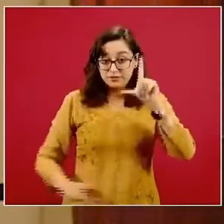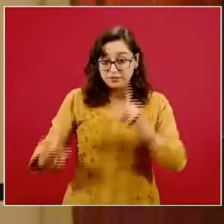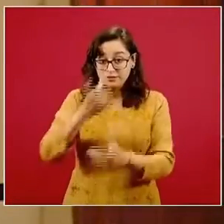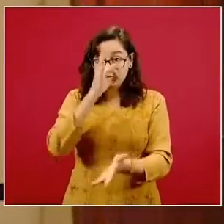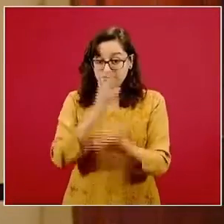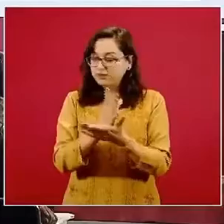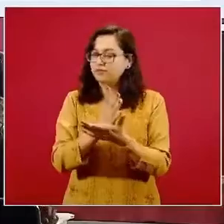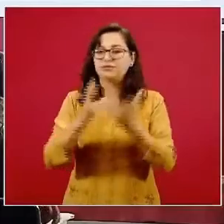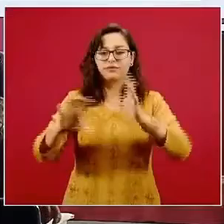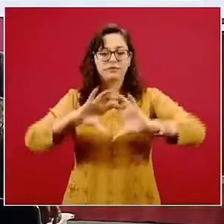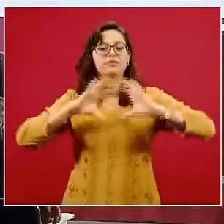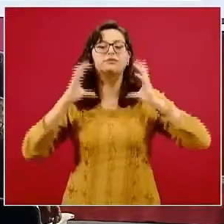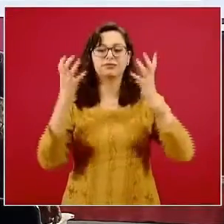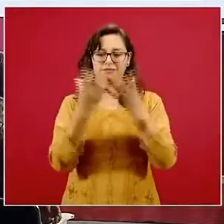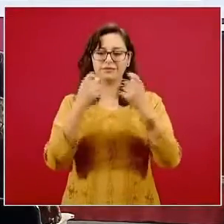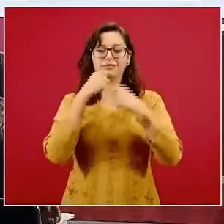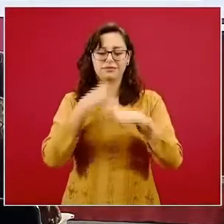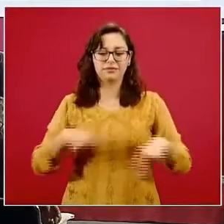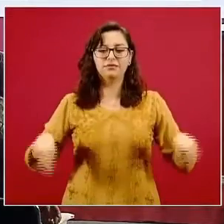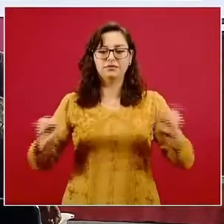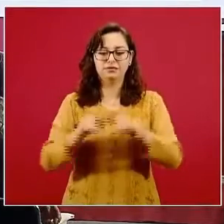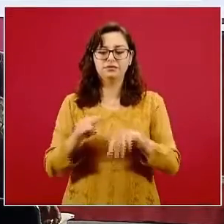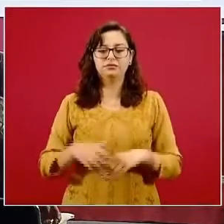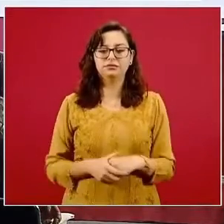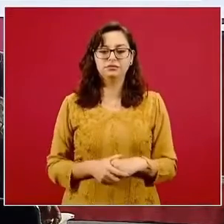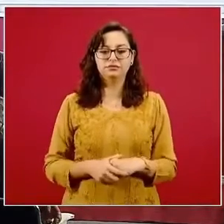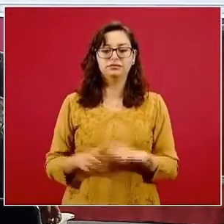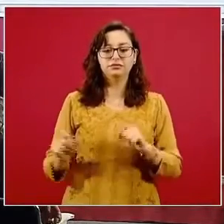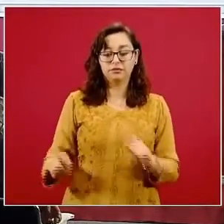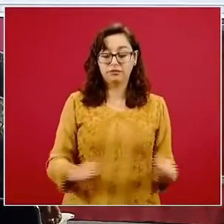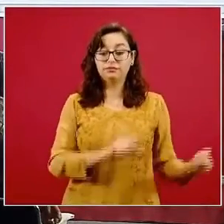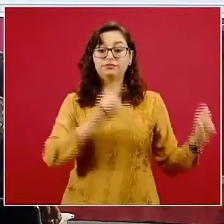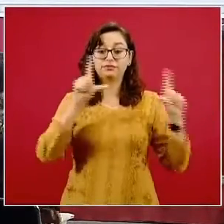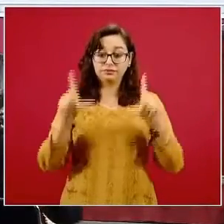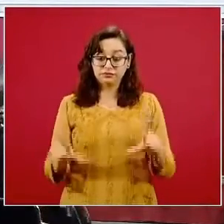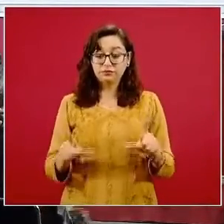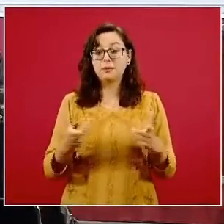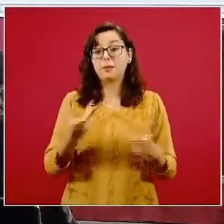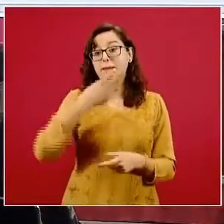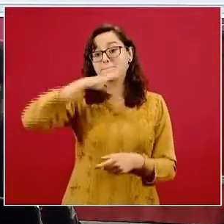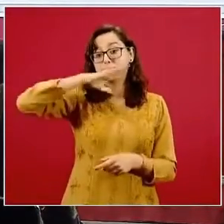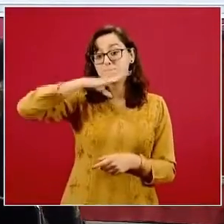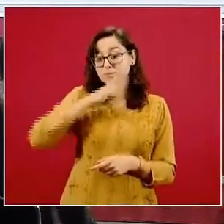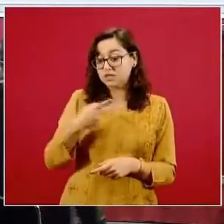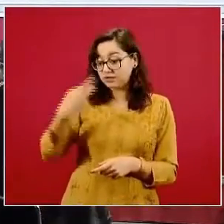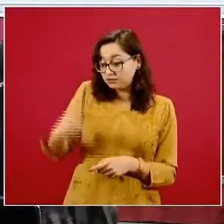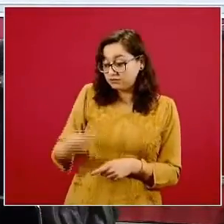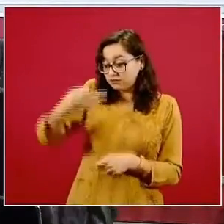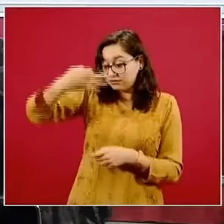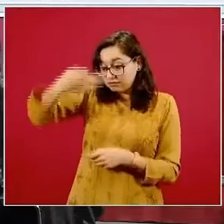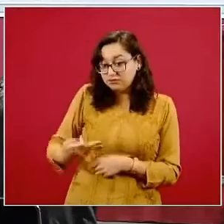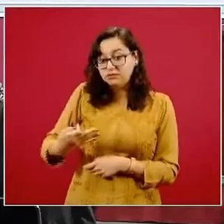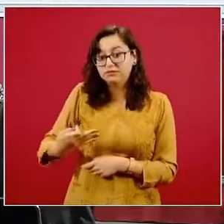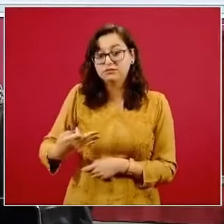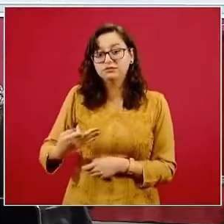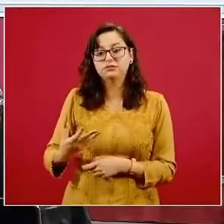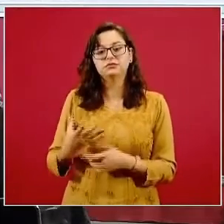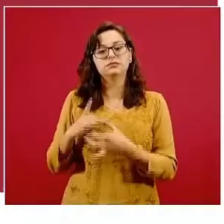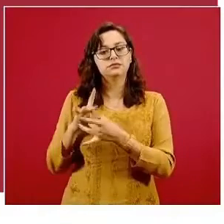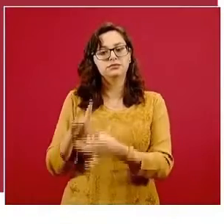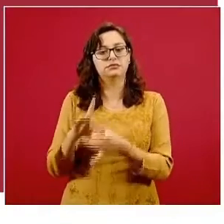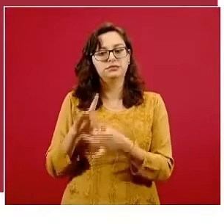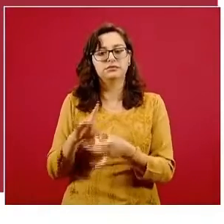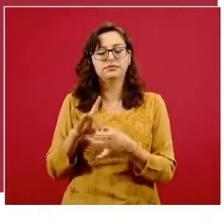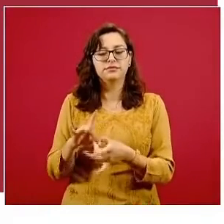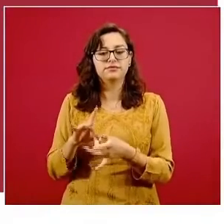todo el mundo. La que sigue, y por eso es que no podemos separar esta diversidad de maíces nativos de la